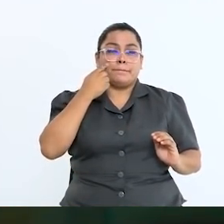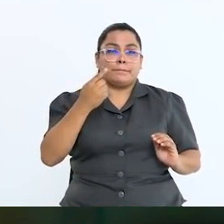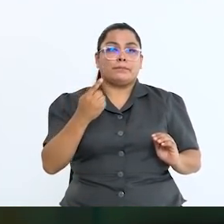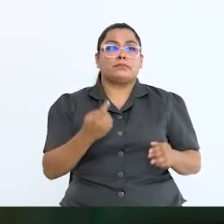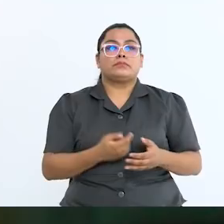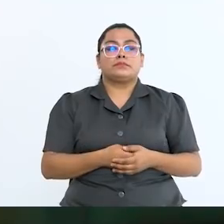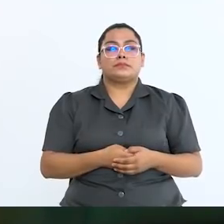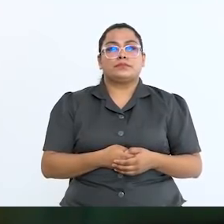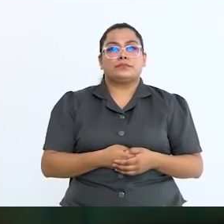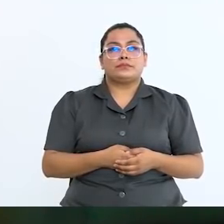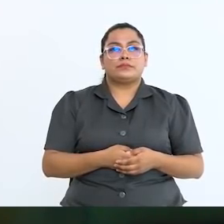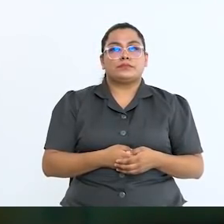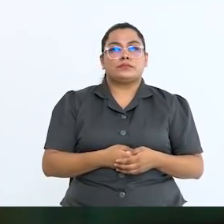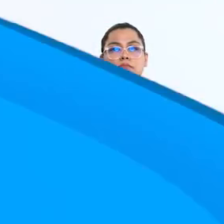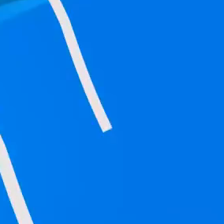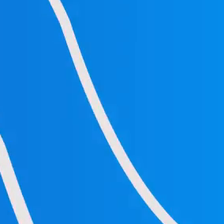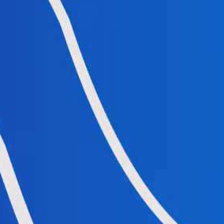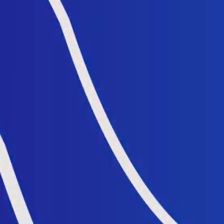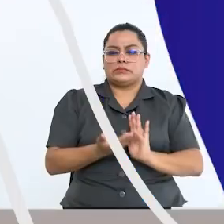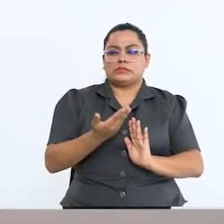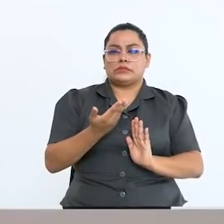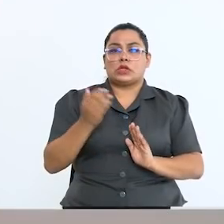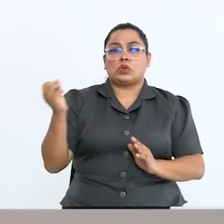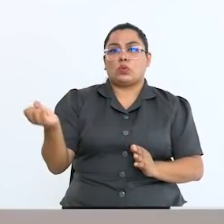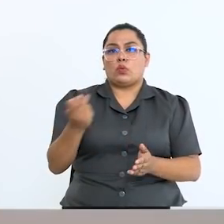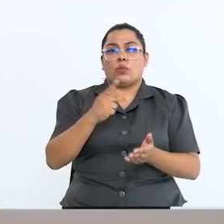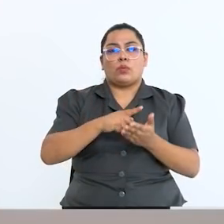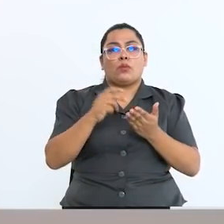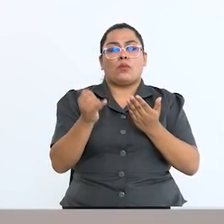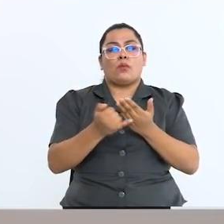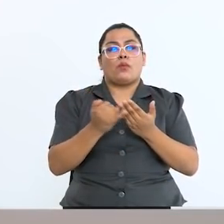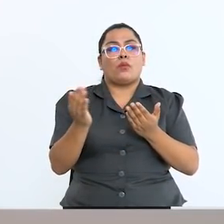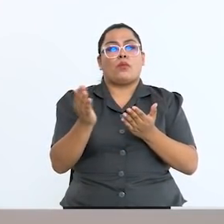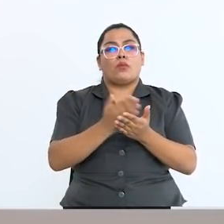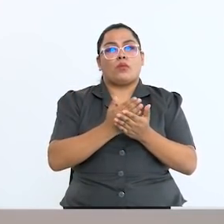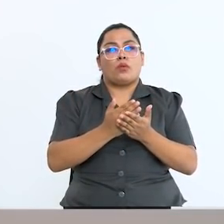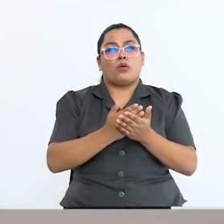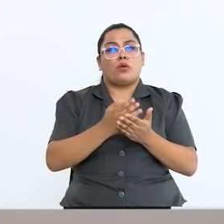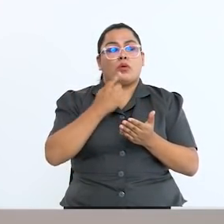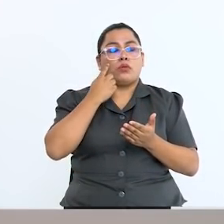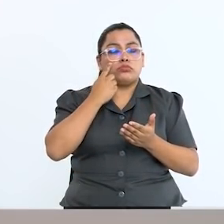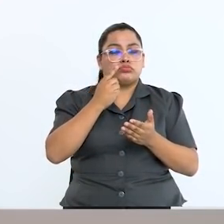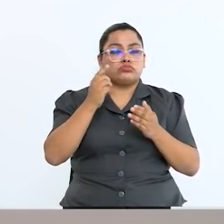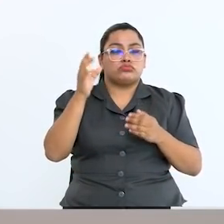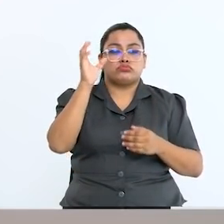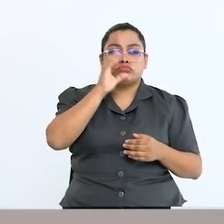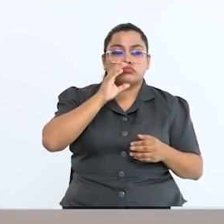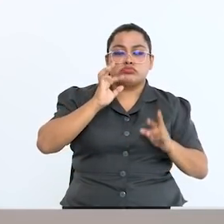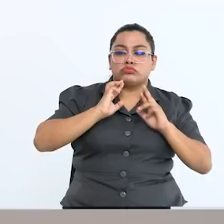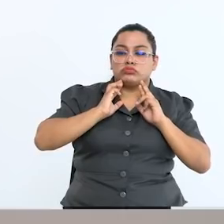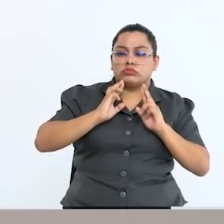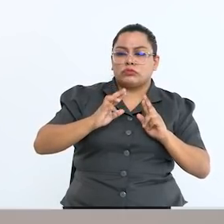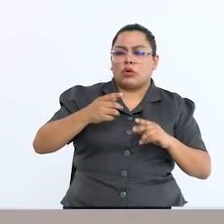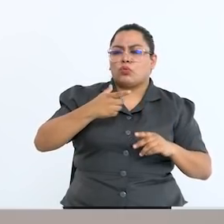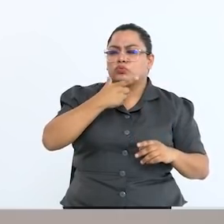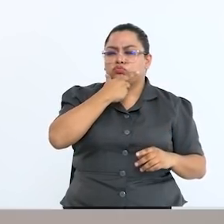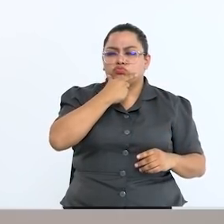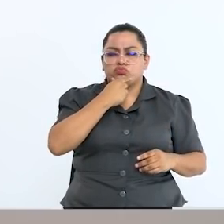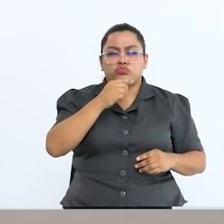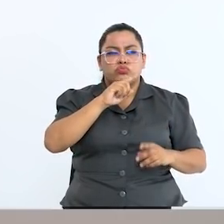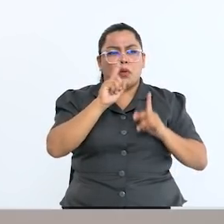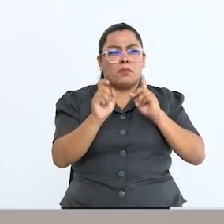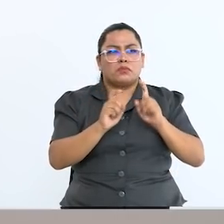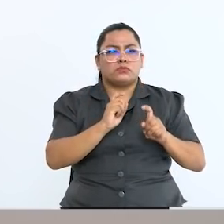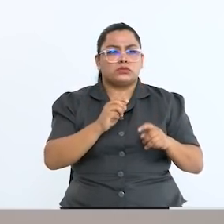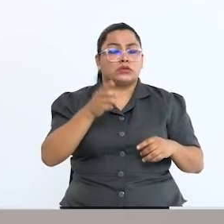niñas. Veamos lo siguiente. El desarrollo de los nuevos programas de estudio busca dar respuesta a esas